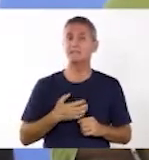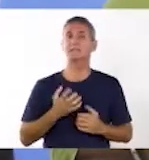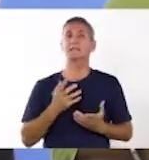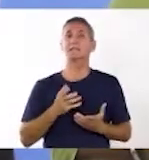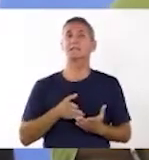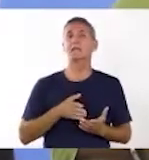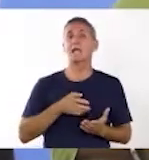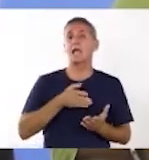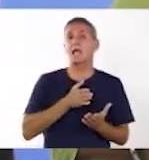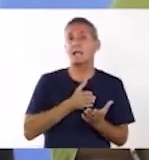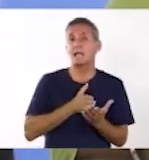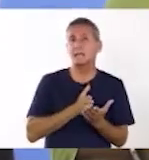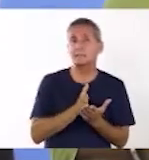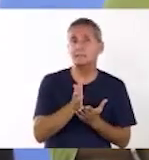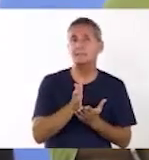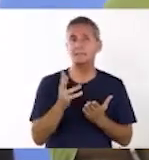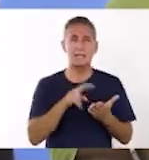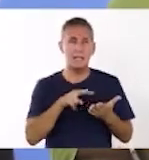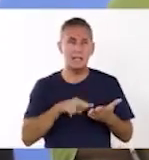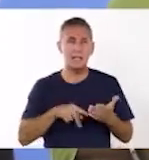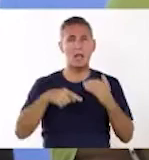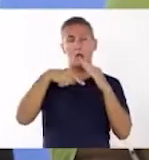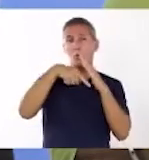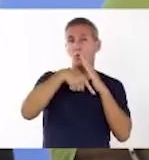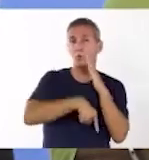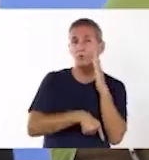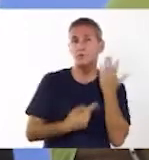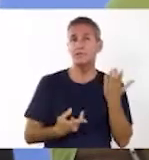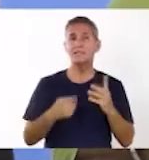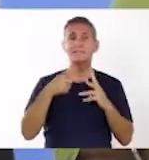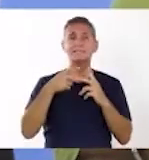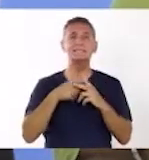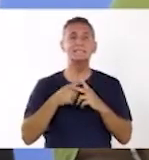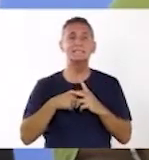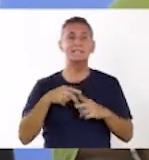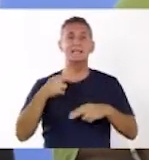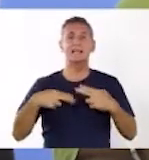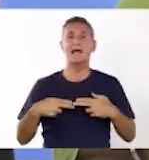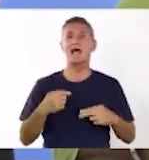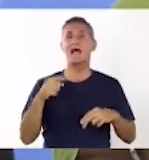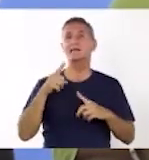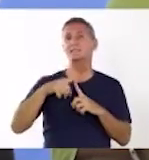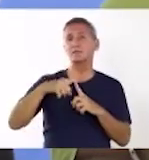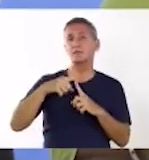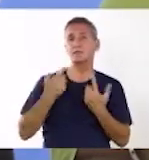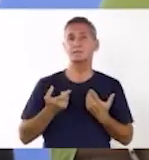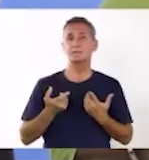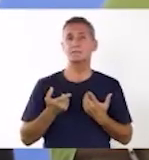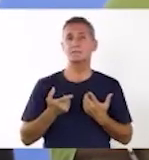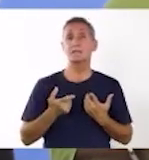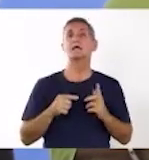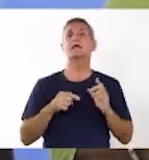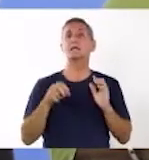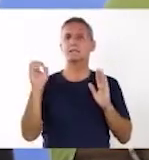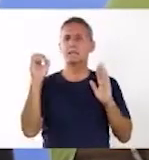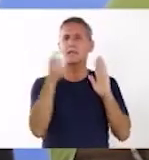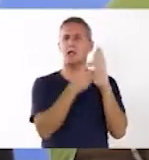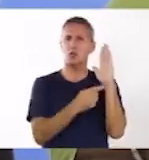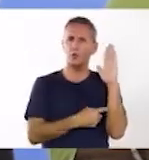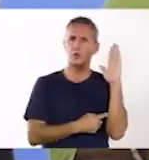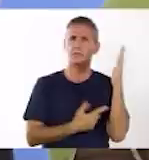tienen que seguir leyendo, tienen que seguir profundizando y realizando las actividades que se les